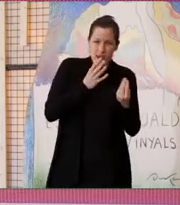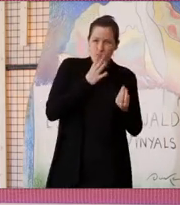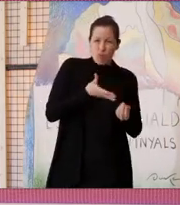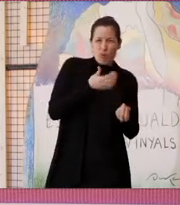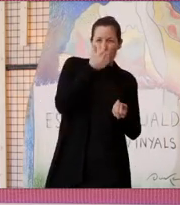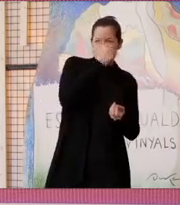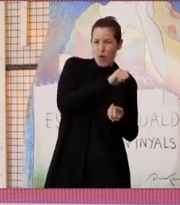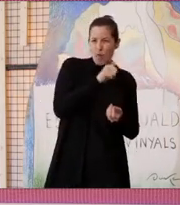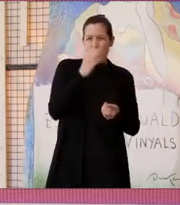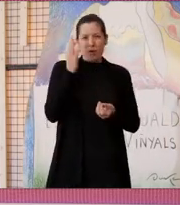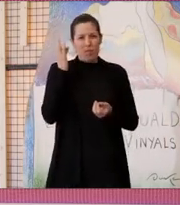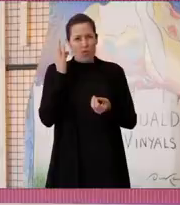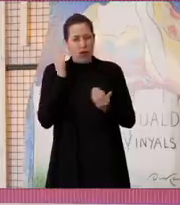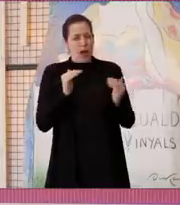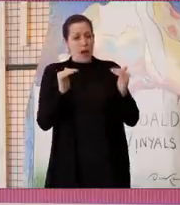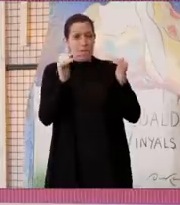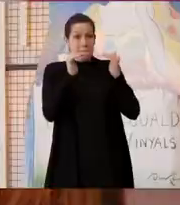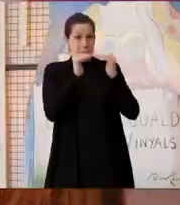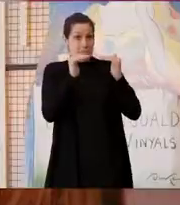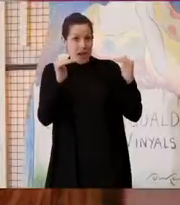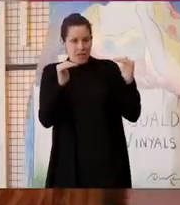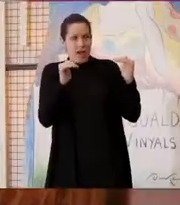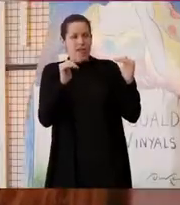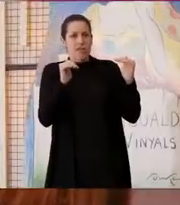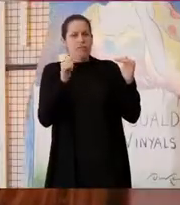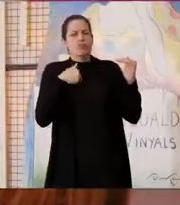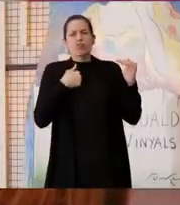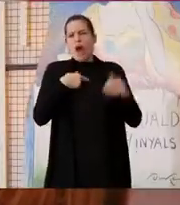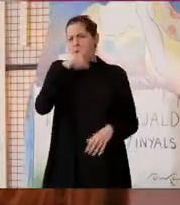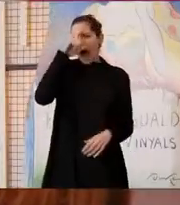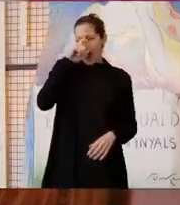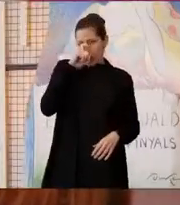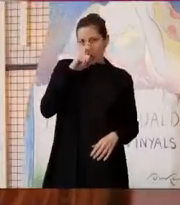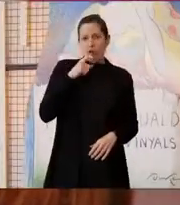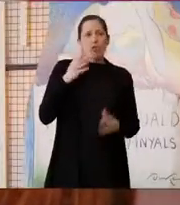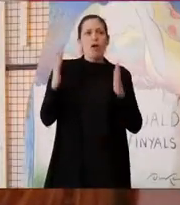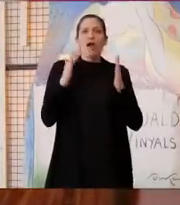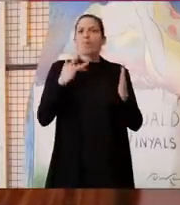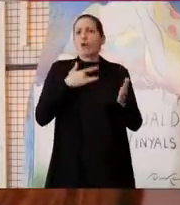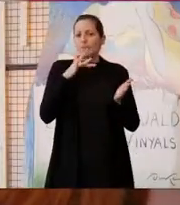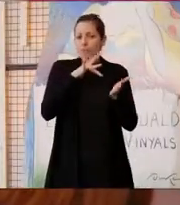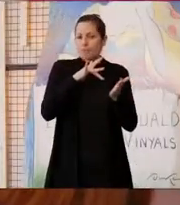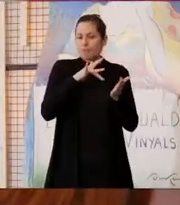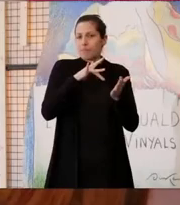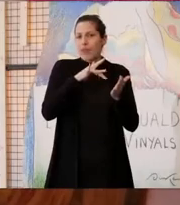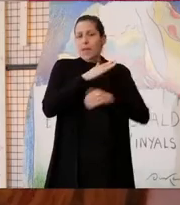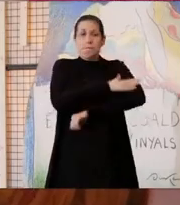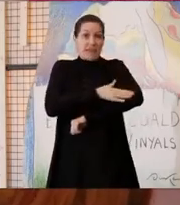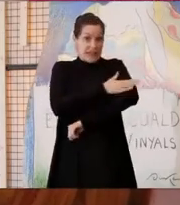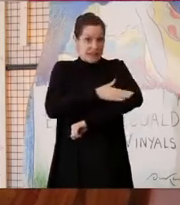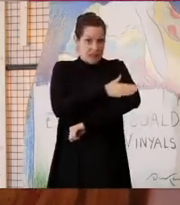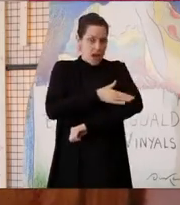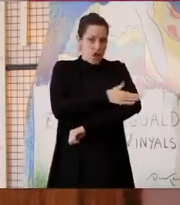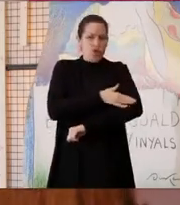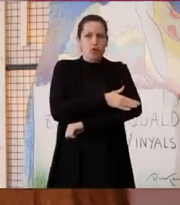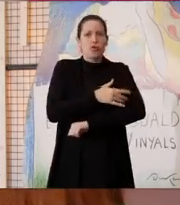contenido porque fijaros cuando la pusimos yo recuerdo cuando estábamos en el Ministerio que toma que lo que a veces bromeábamos con